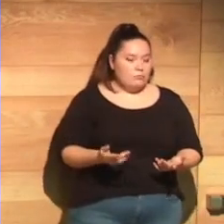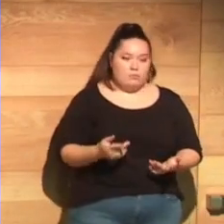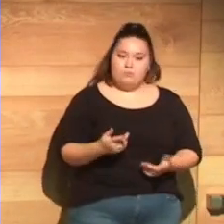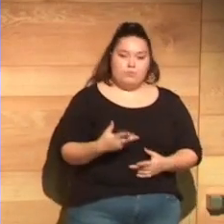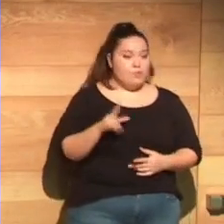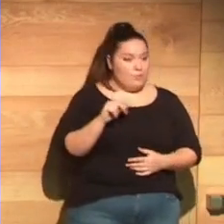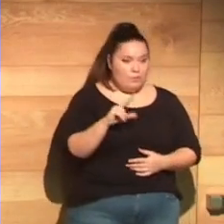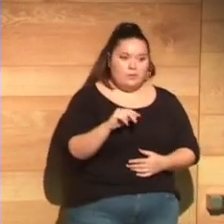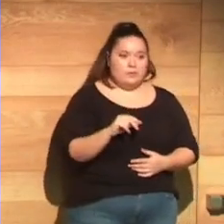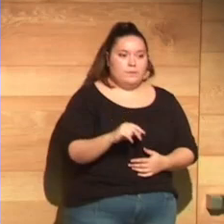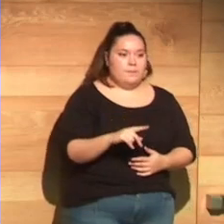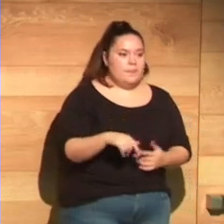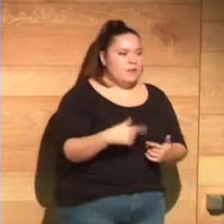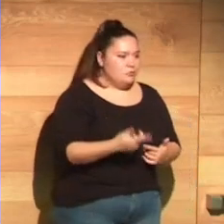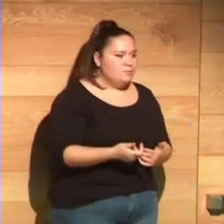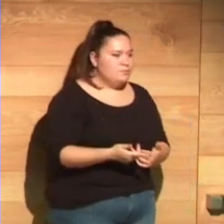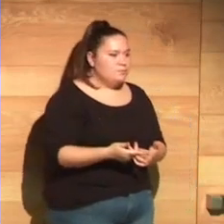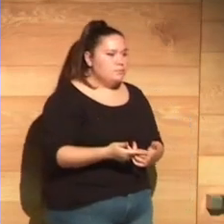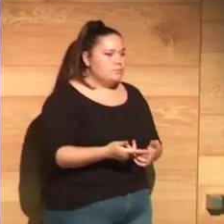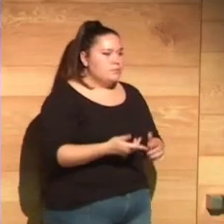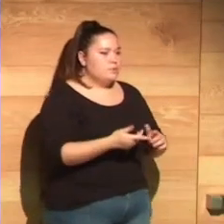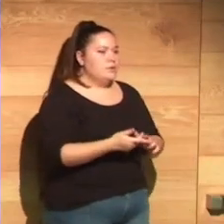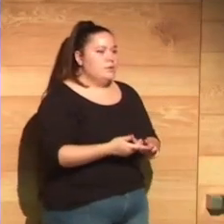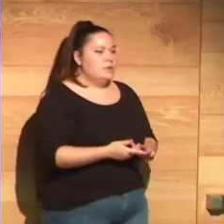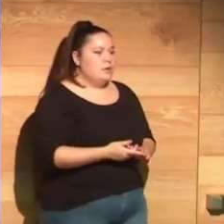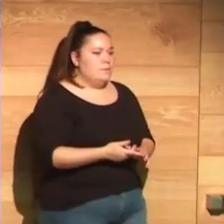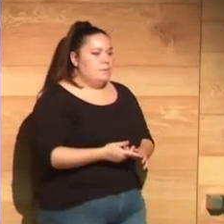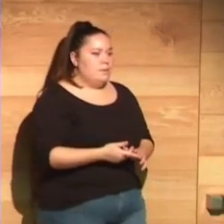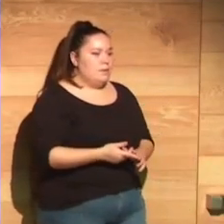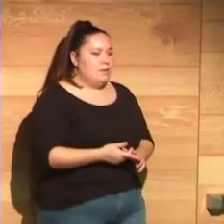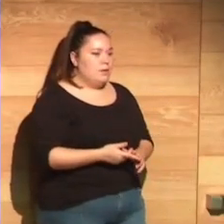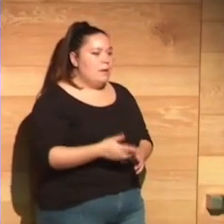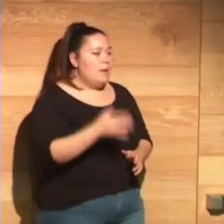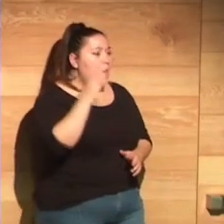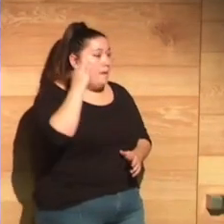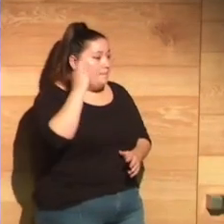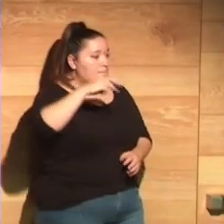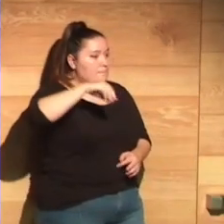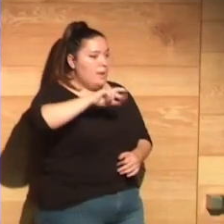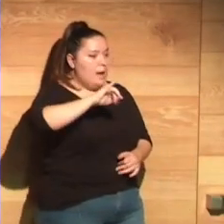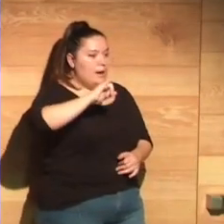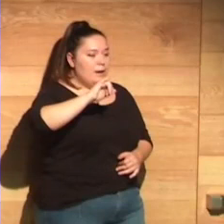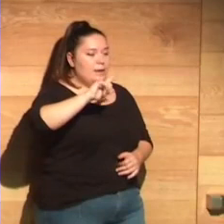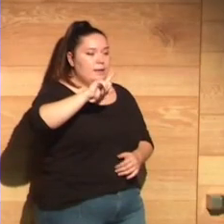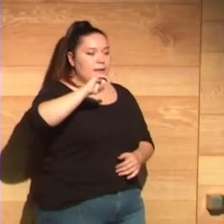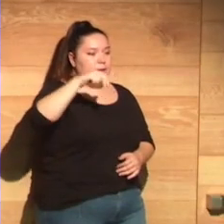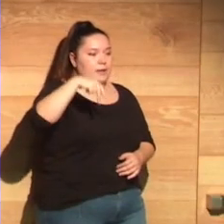que es muy fuerte, que eso se lo pilló ella, claro. Bueno, es muy fuerte. Y como eso luego le repercutía en